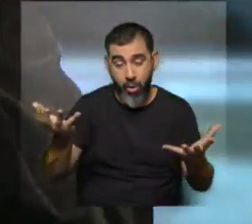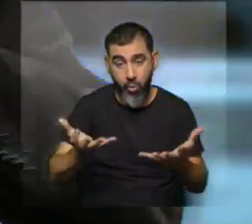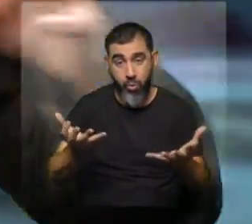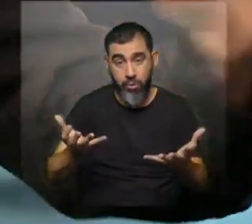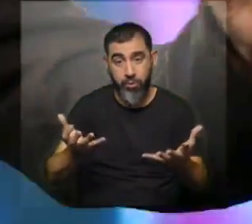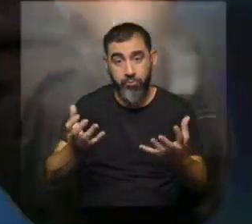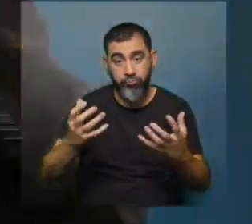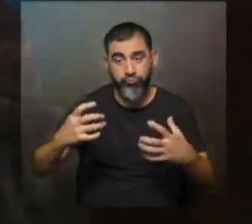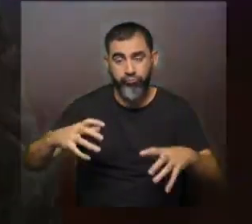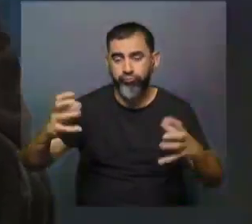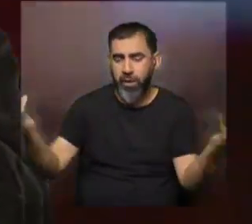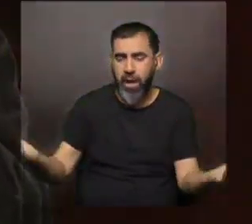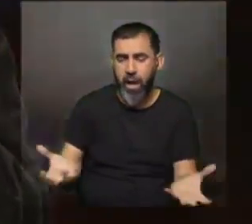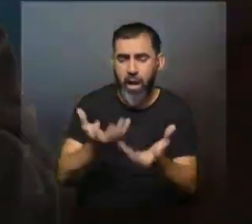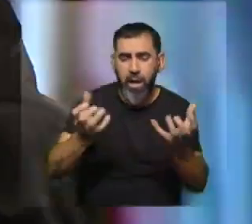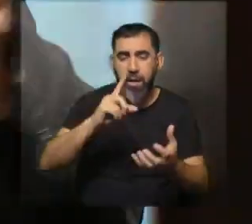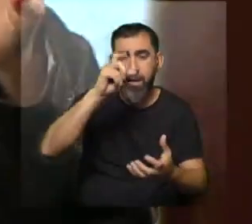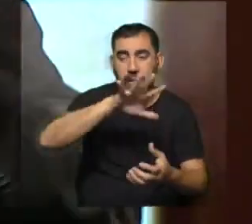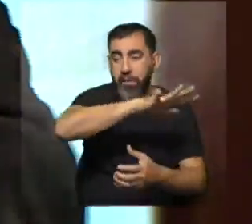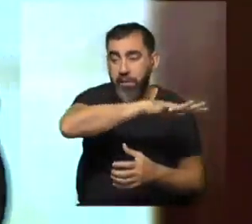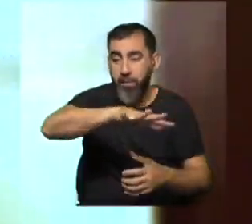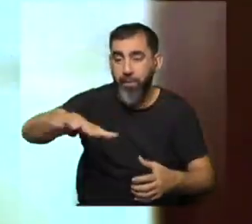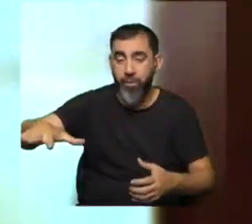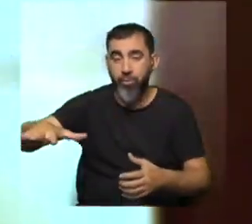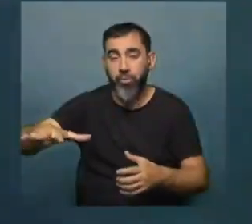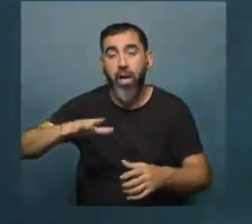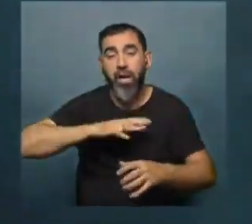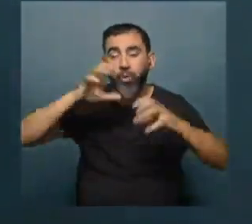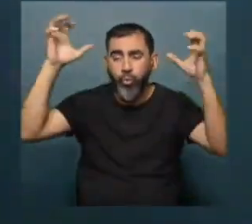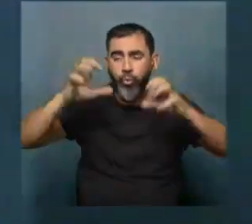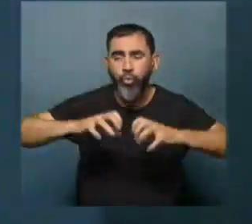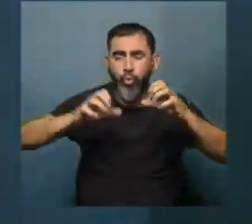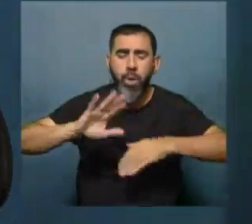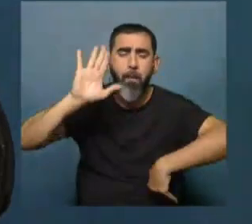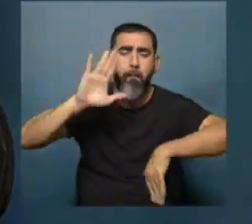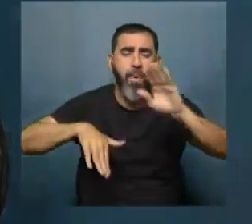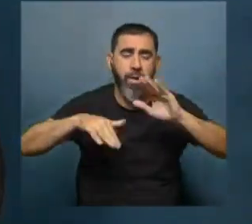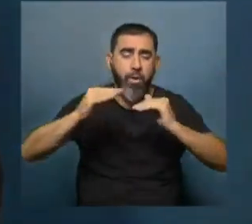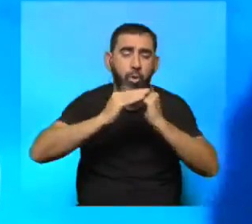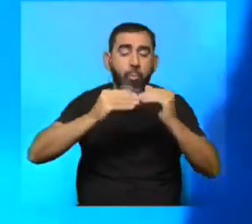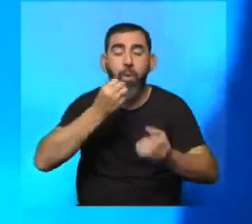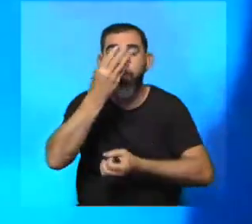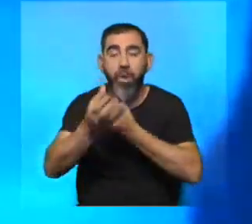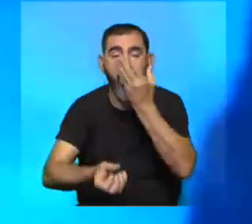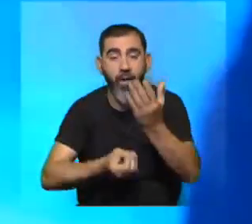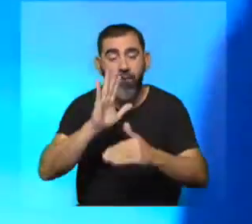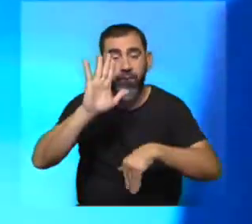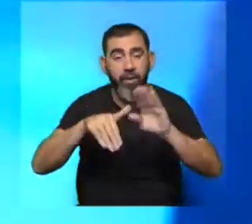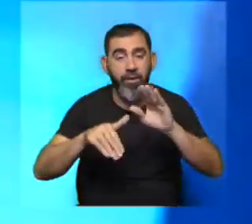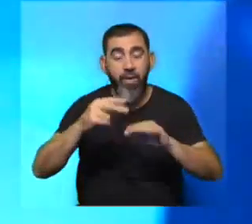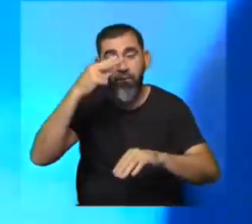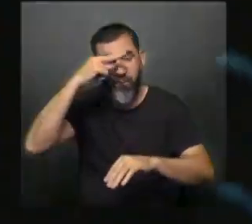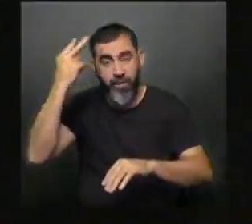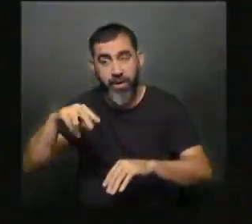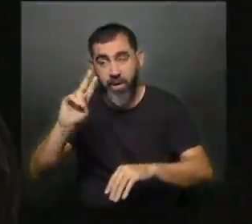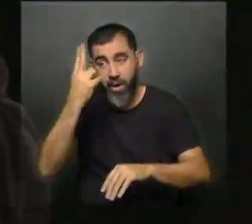Niño, ese calentamiento de las aguas del Pacífico ecuatorial, tiende a generar lluvias por encima de lo normal en primavera, fundamentalmente, comienzos de verano